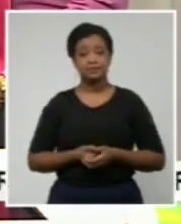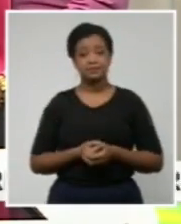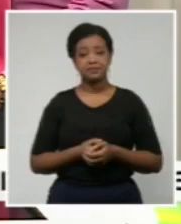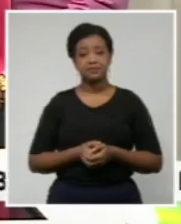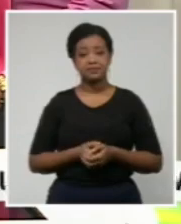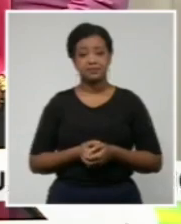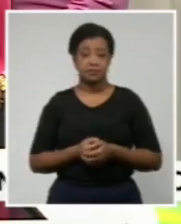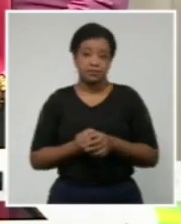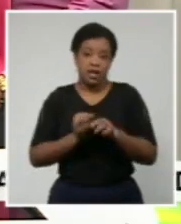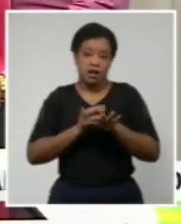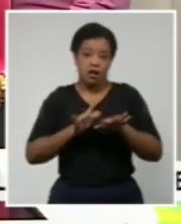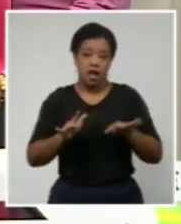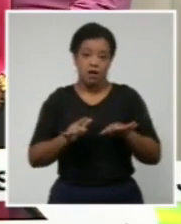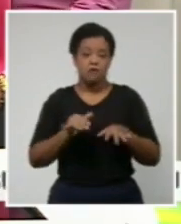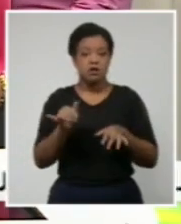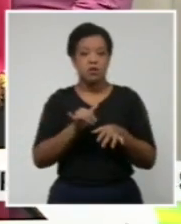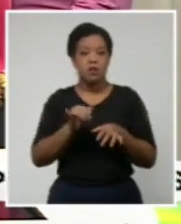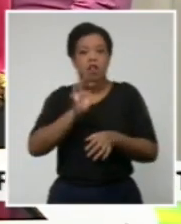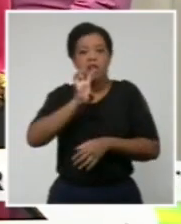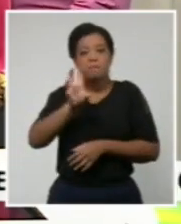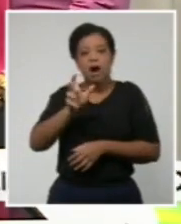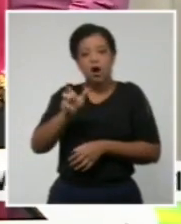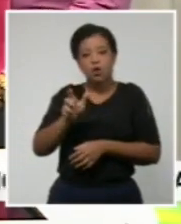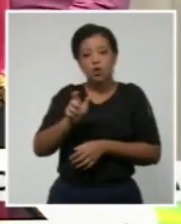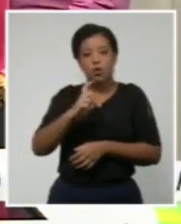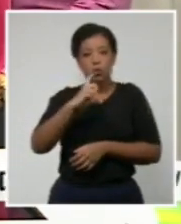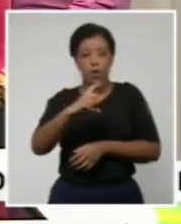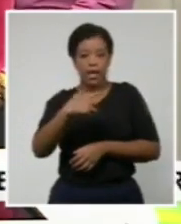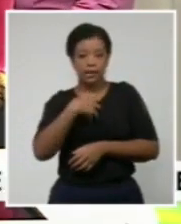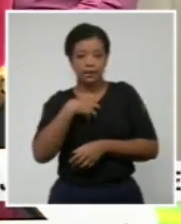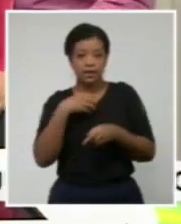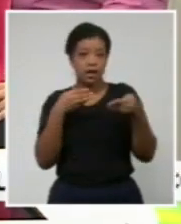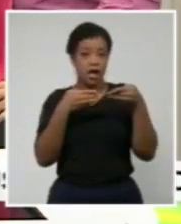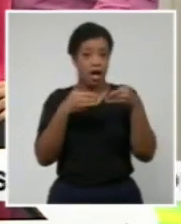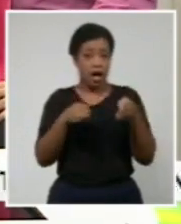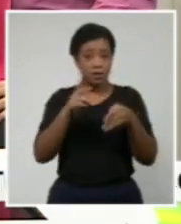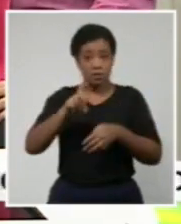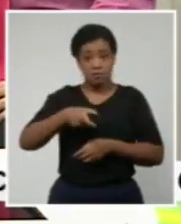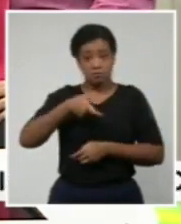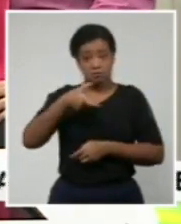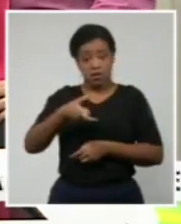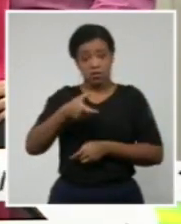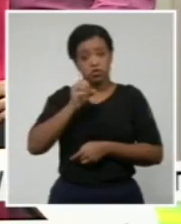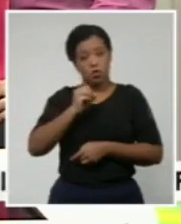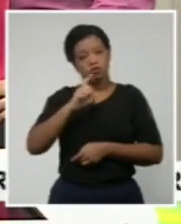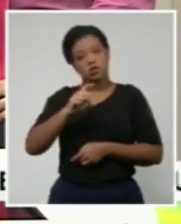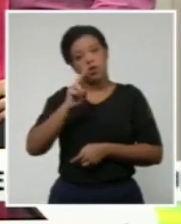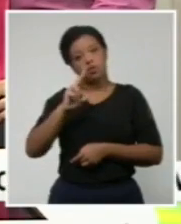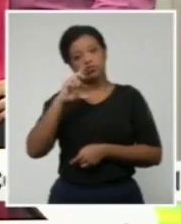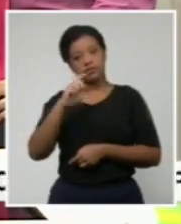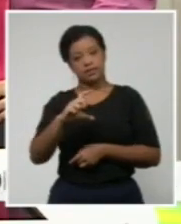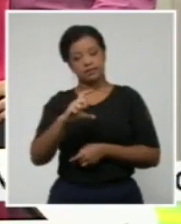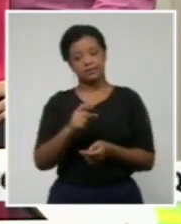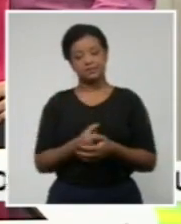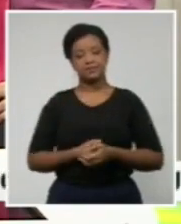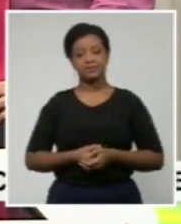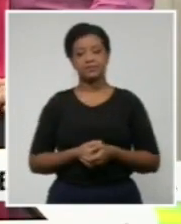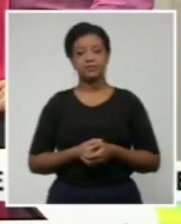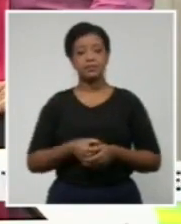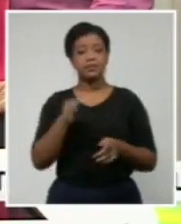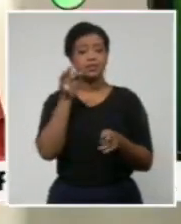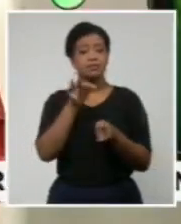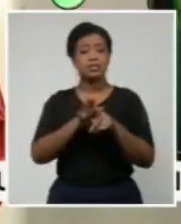lógicamente, y las cuentas bancarias que usted tiene abiertas en moneda libremente convertible y en CUC. Se inicia todo